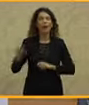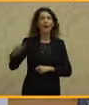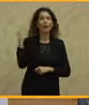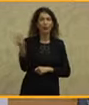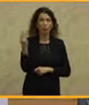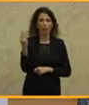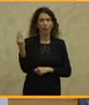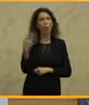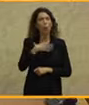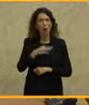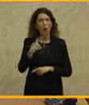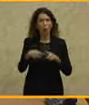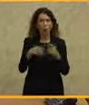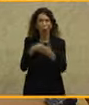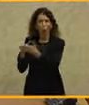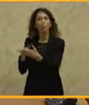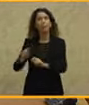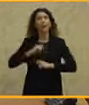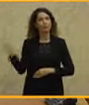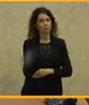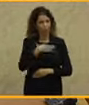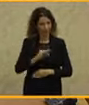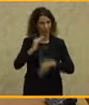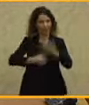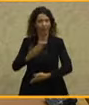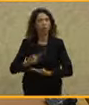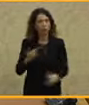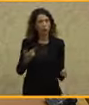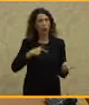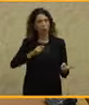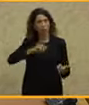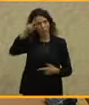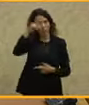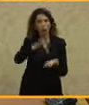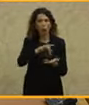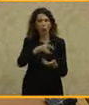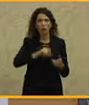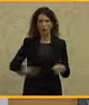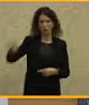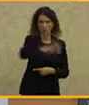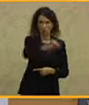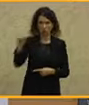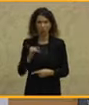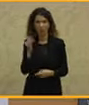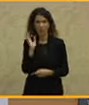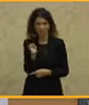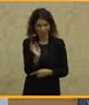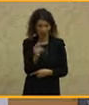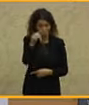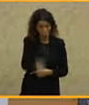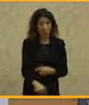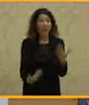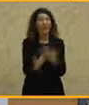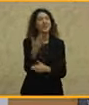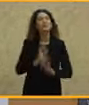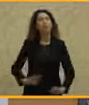ante la adversidad. Sin dejar de mostrar nuestra profunda e inmensa preocupación por lo que está ocurriendo, lo cierto es que hoy es